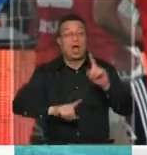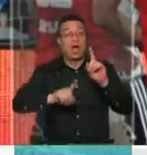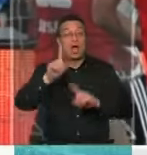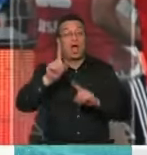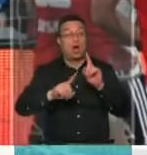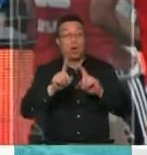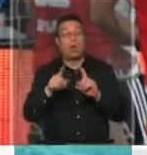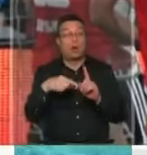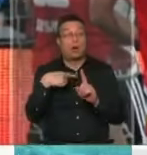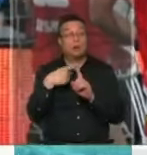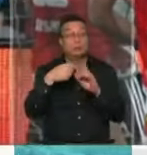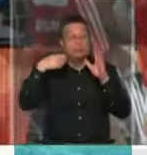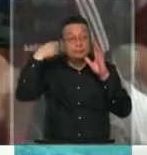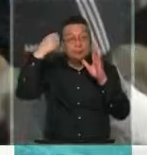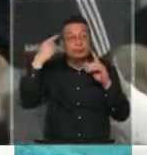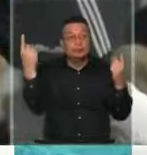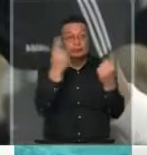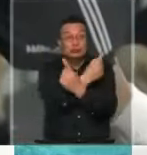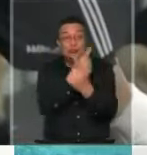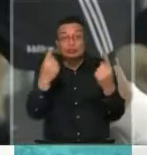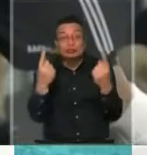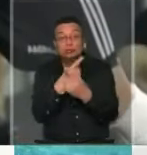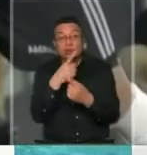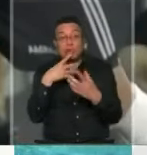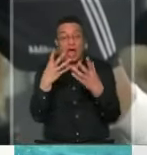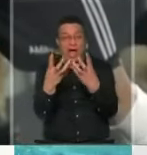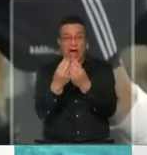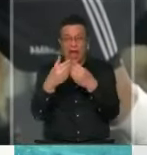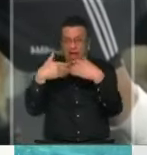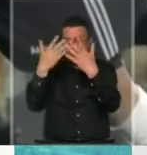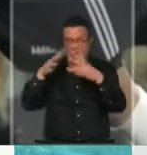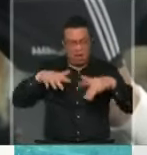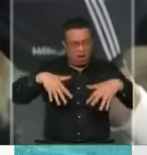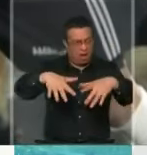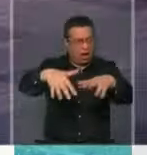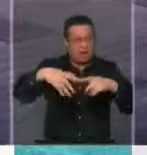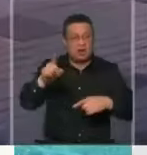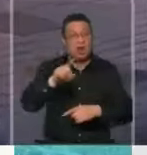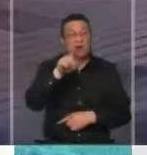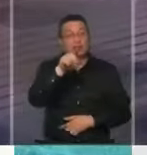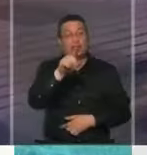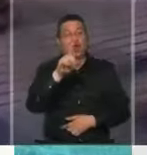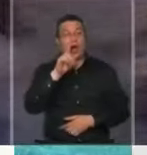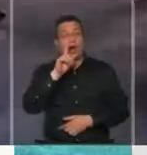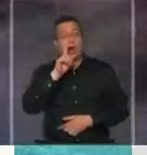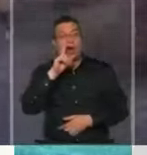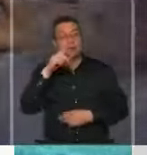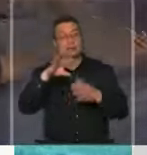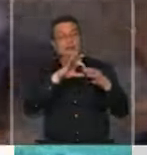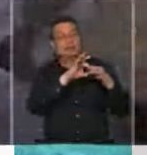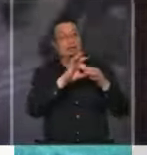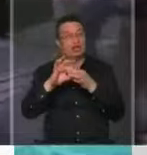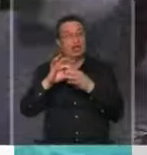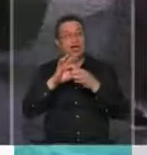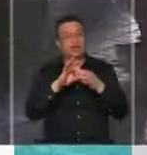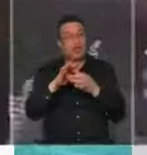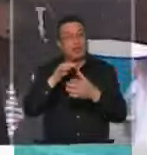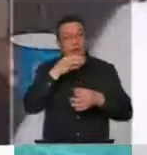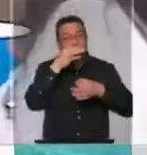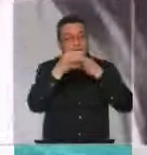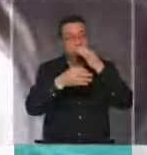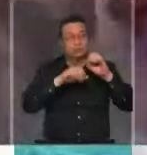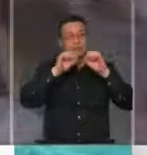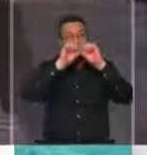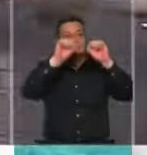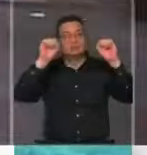asomando ahí a nuestra cámara, acaban de pasar otros, pero no veo multitud ni masividad, pero tú tienes las historias, las anécdotas de esos hinchas que sí estamos